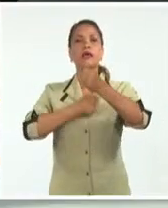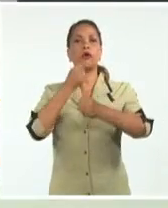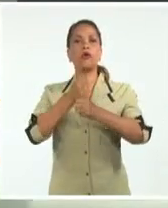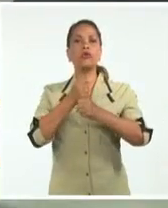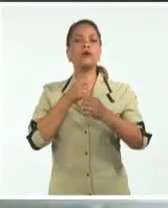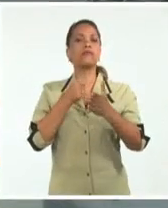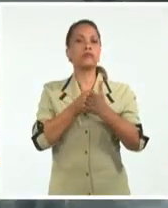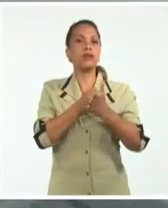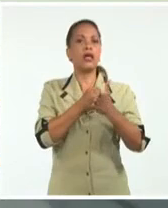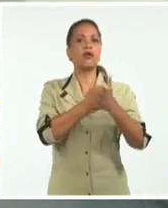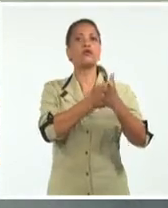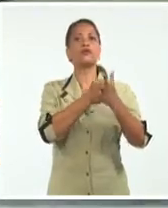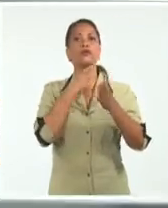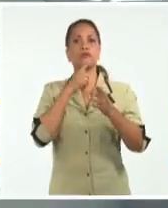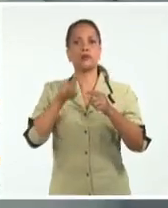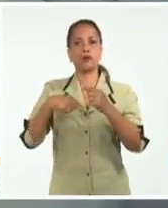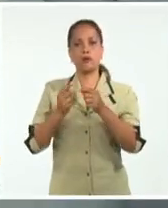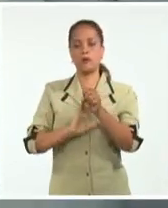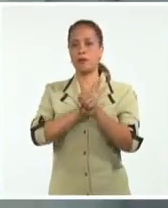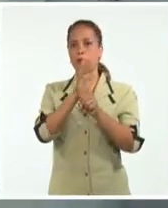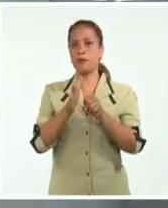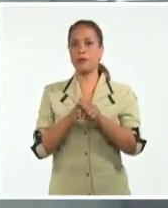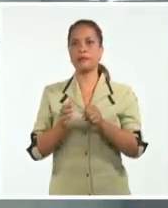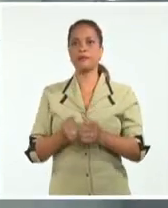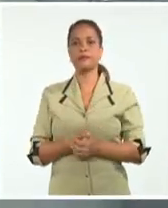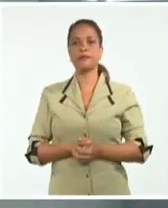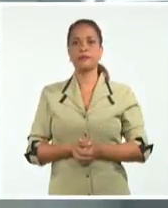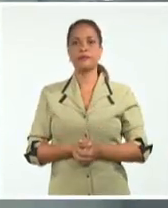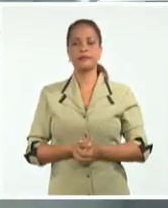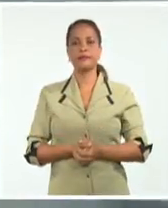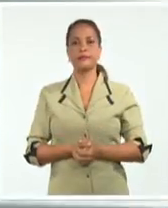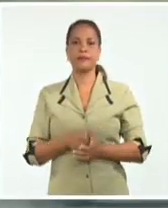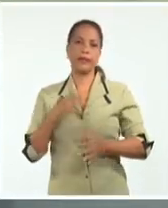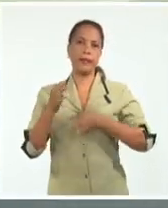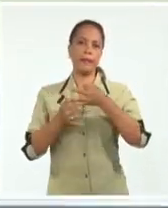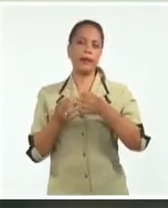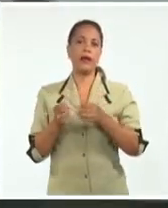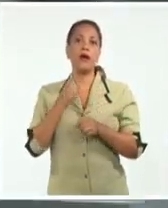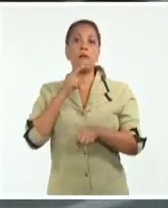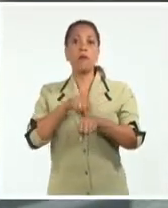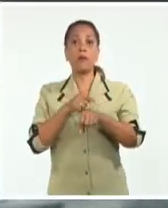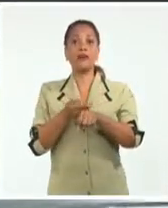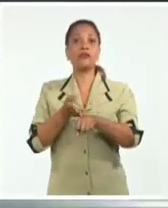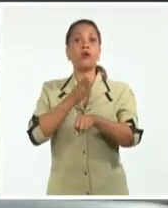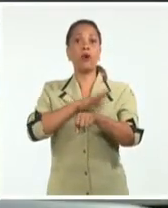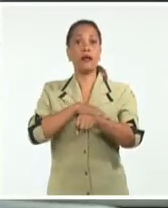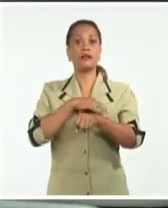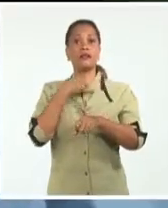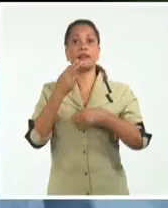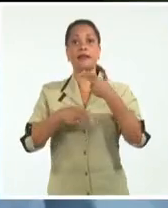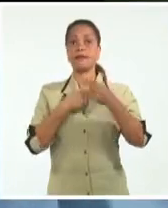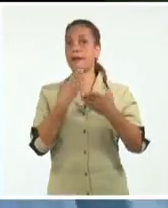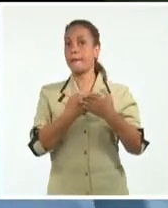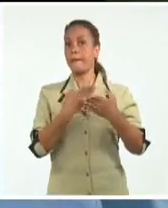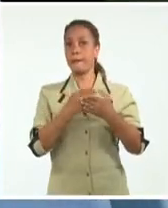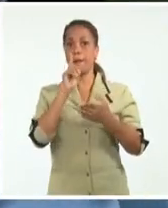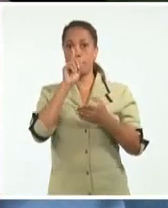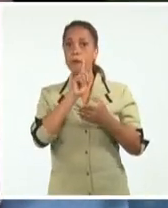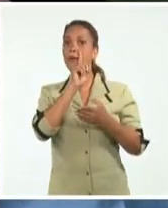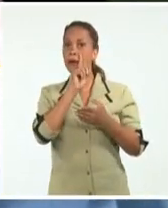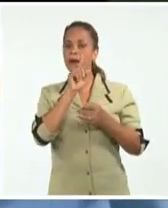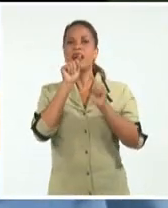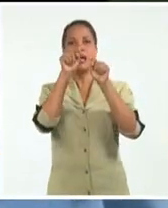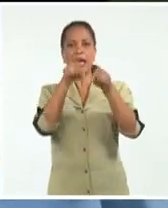a la COVID-19. Un paso antes de la realización del PCR en tiempo real es